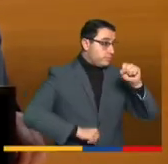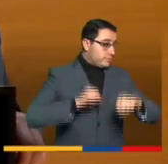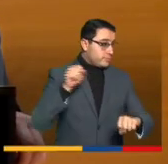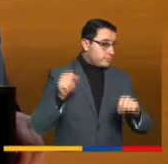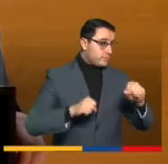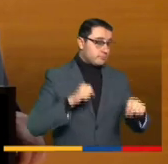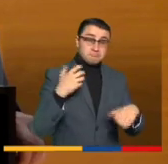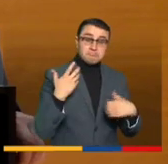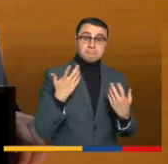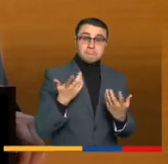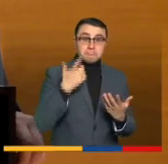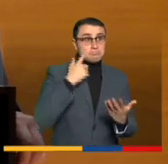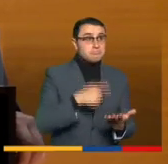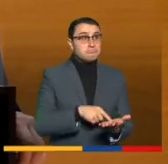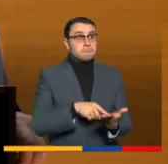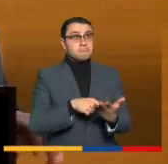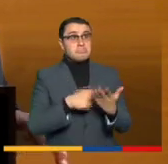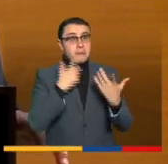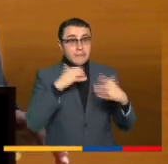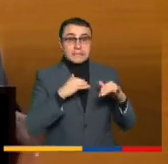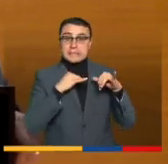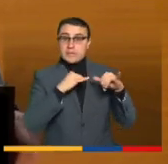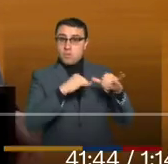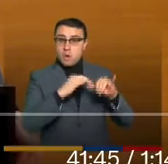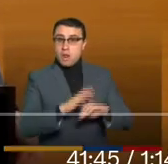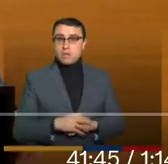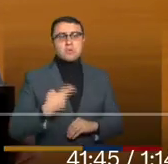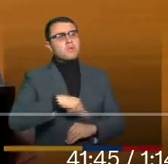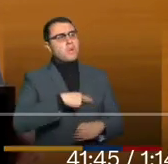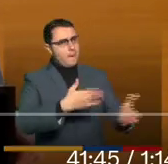posición. Es decir, bueno, hablemos de paz.